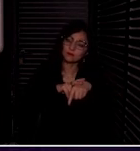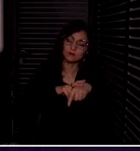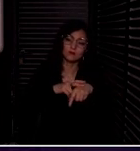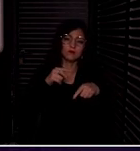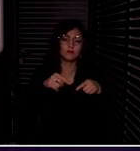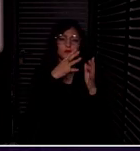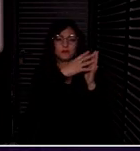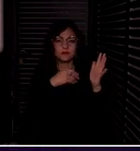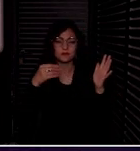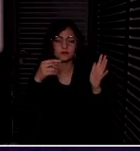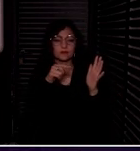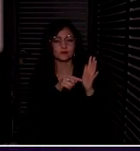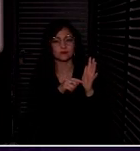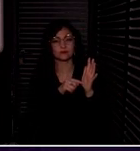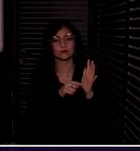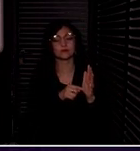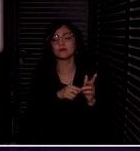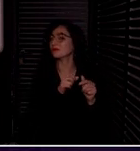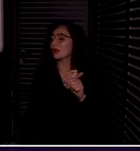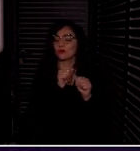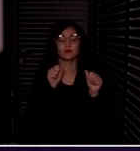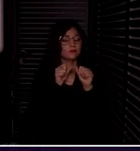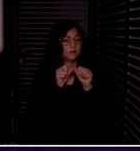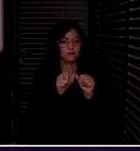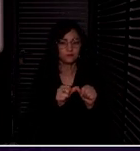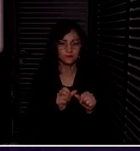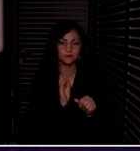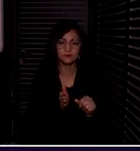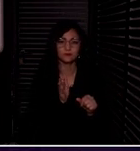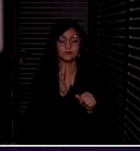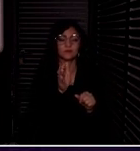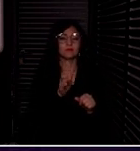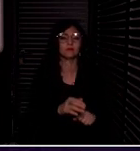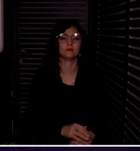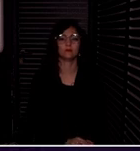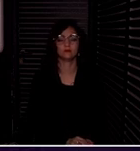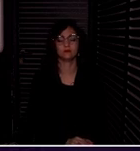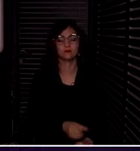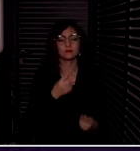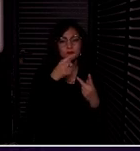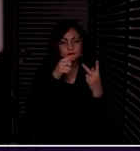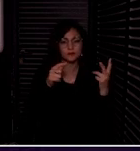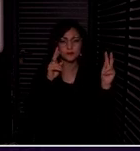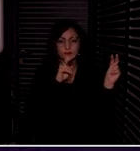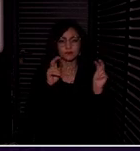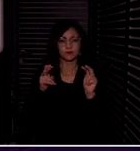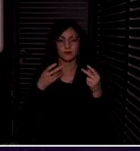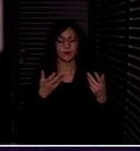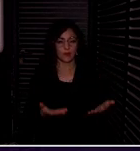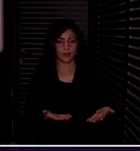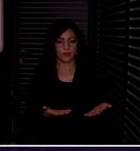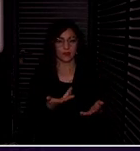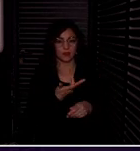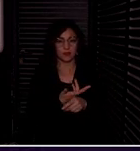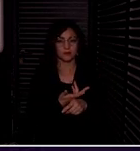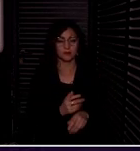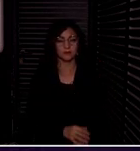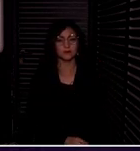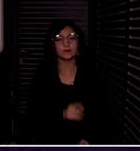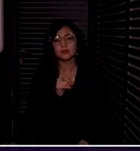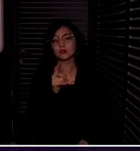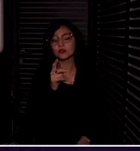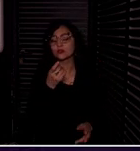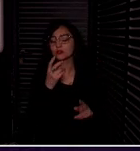en el nuevo modelo televisivo, no es sostenible una sobreoferta en los términos que actualmente están. Y eso se resuelve solo de dos